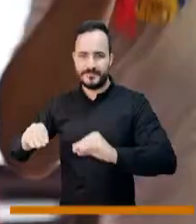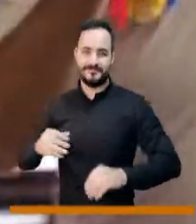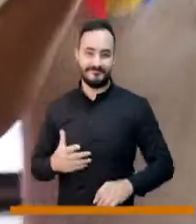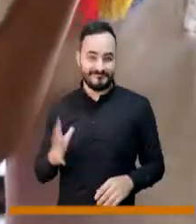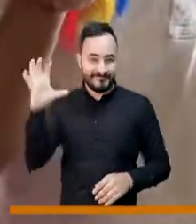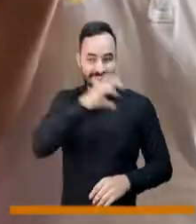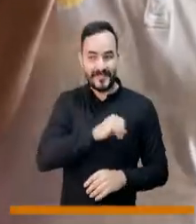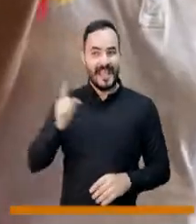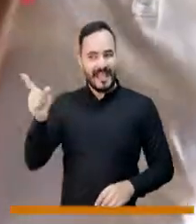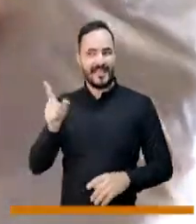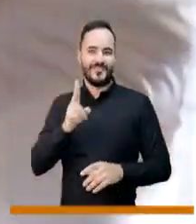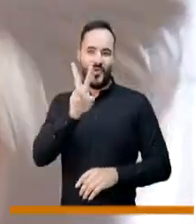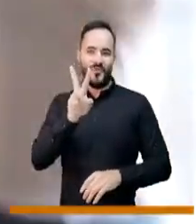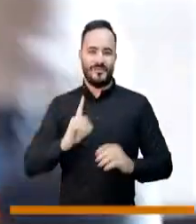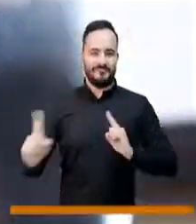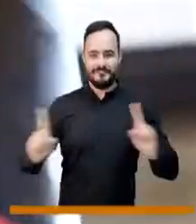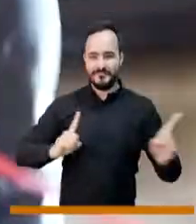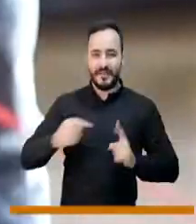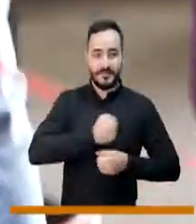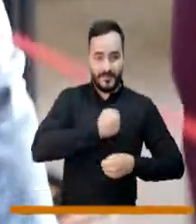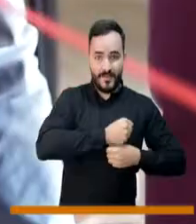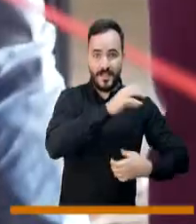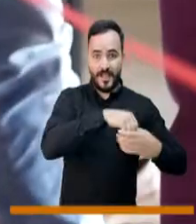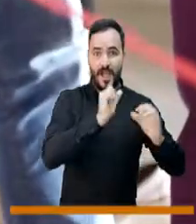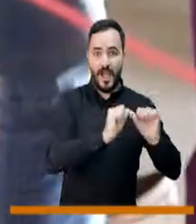y trabaja en MOBA para formar maestros, porque